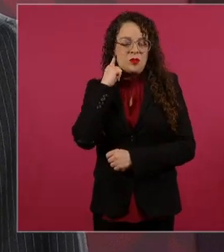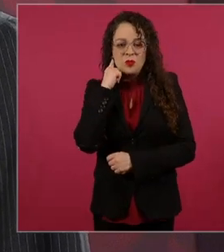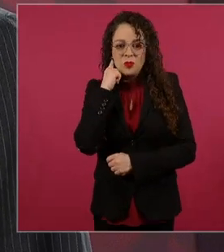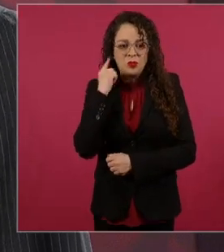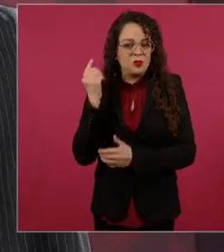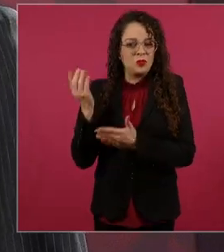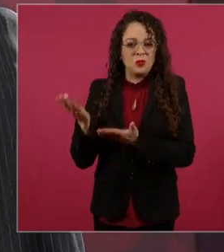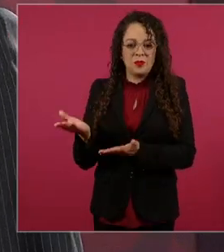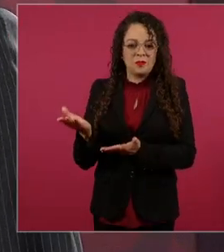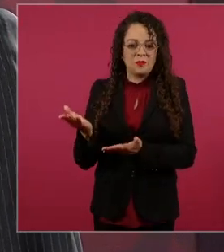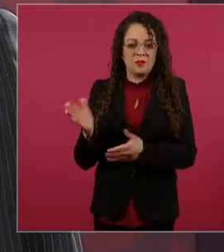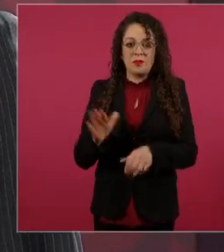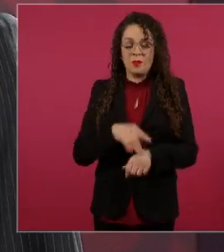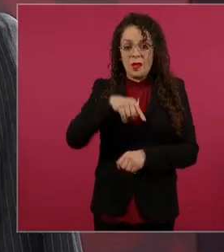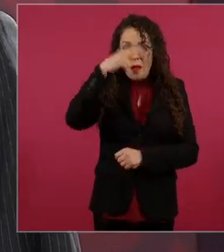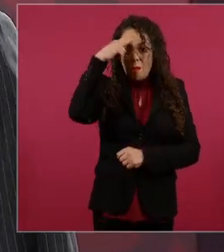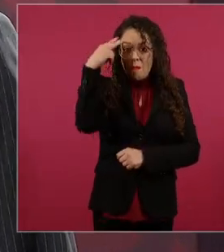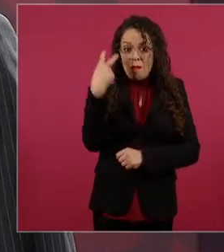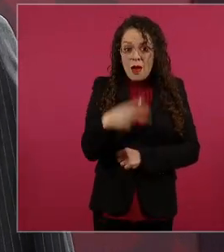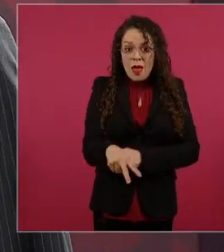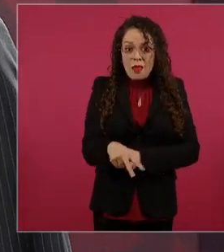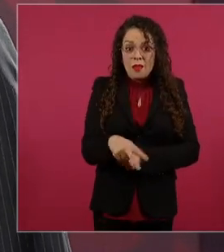Porque el país Le va a ir Muy bien